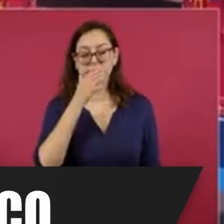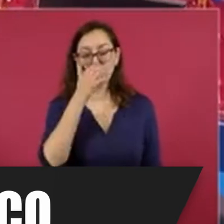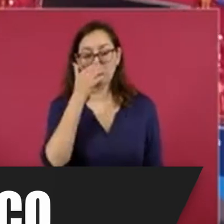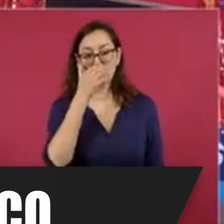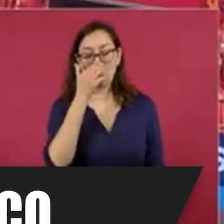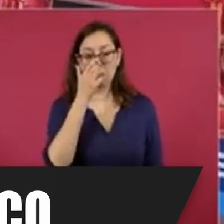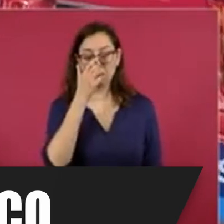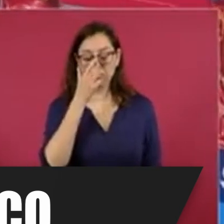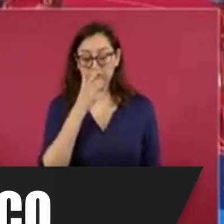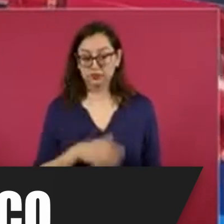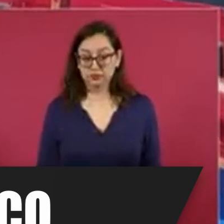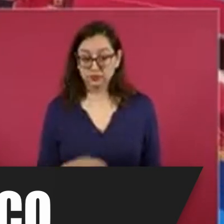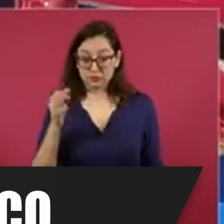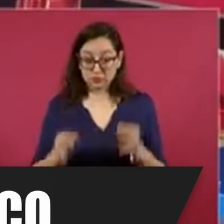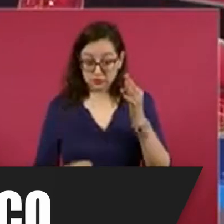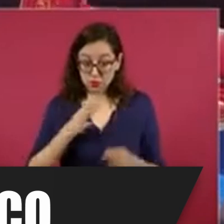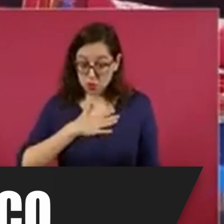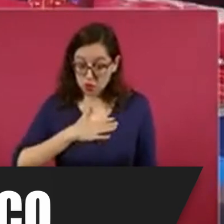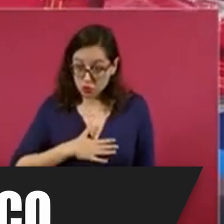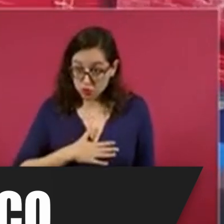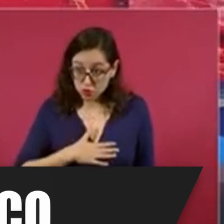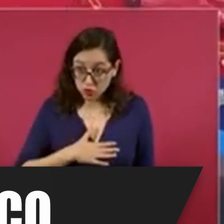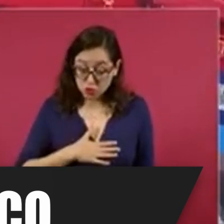no haya justicia